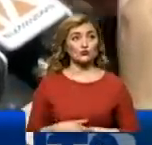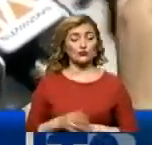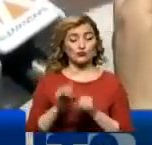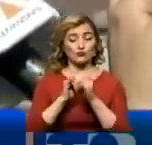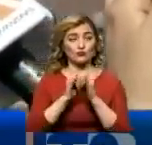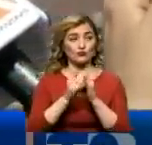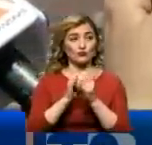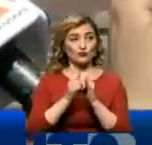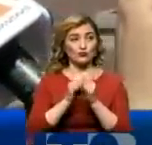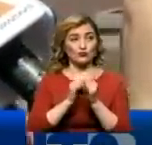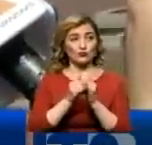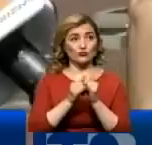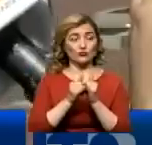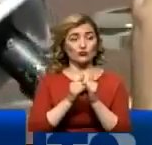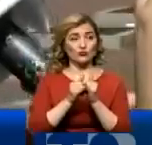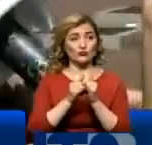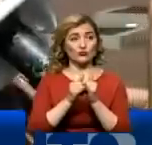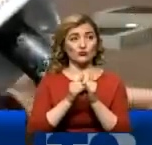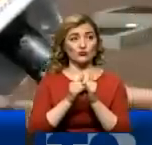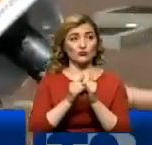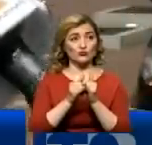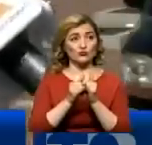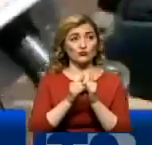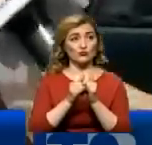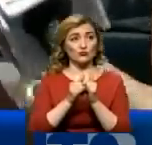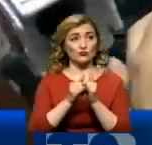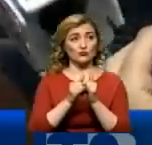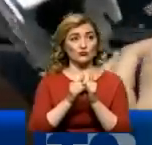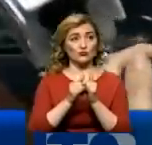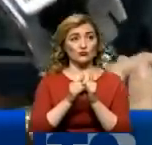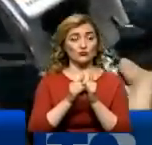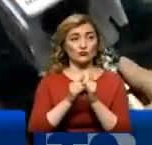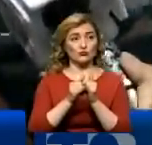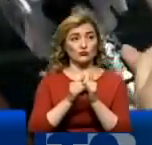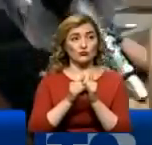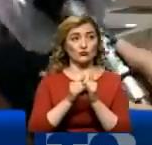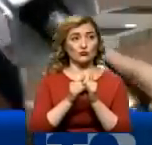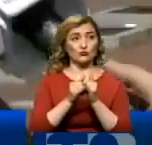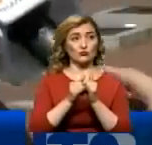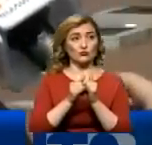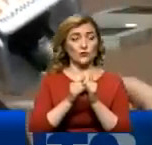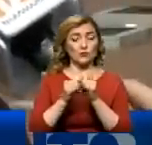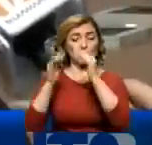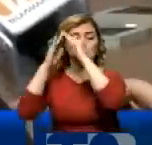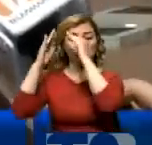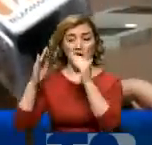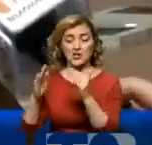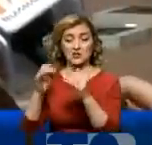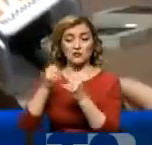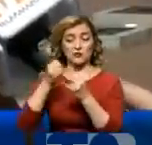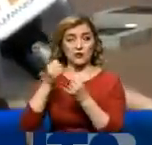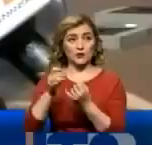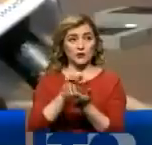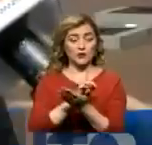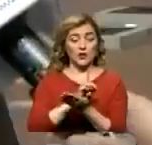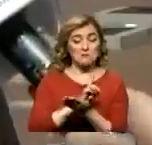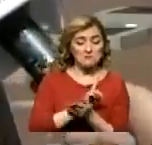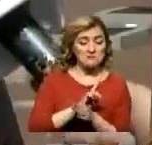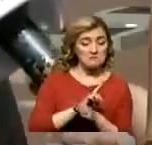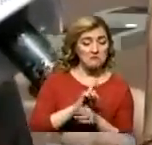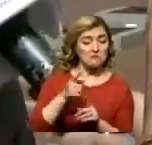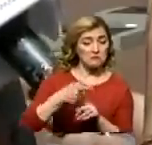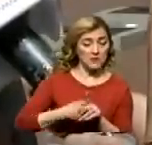WhatsApp que sigue enrolada en la asamblea y me quedara en mi casa a fines de mes, retirara mi sueldo y se lo depositara a la cuenta